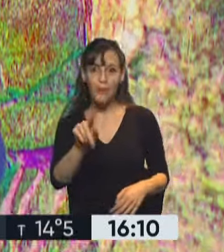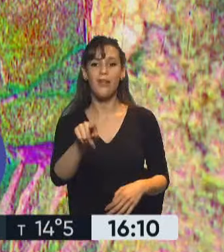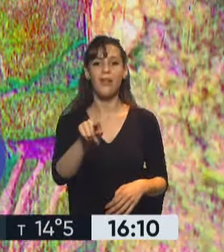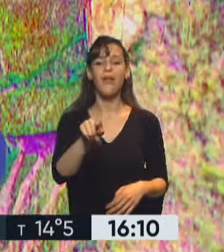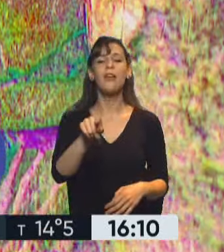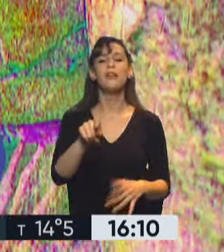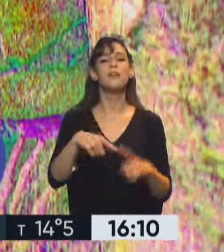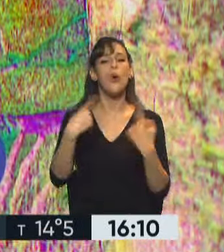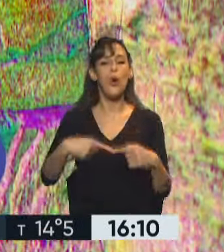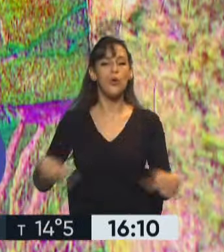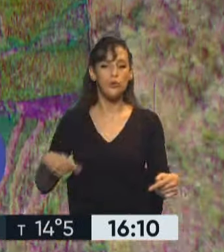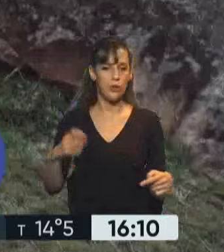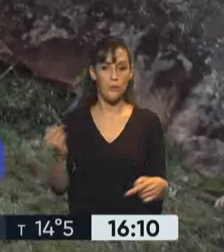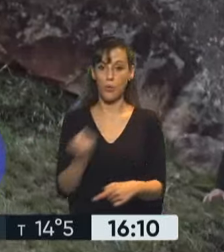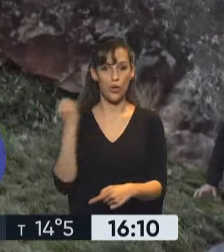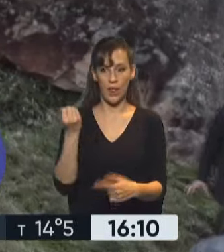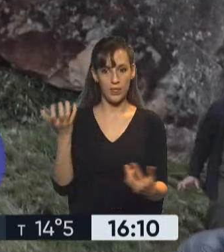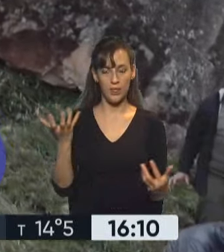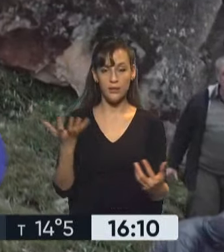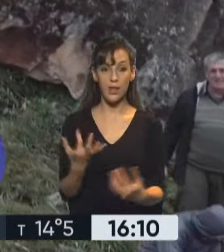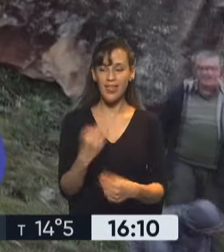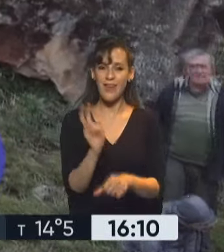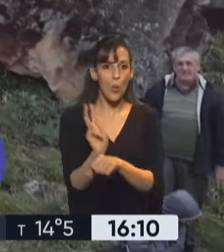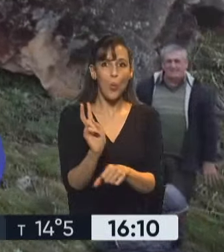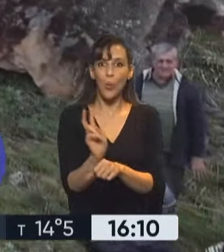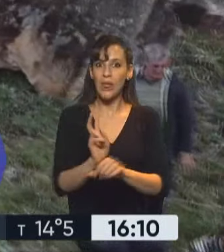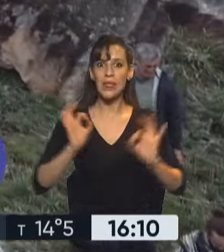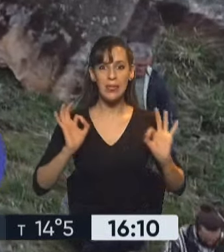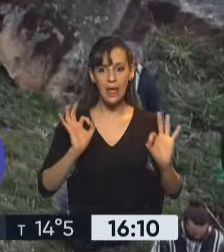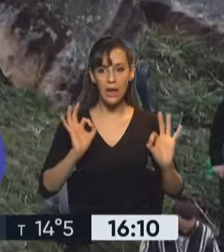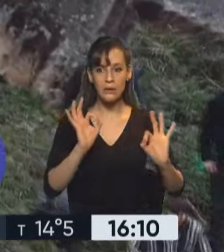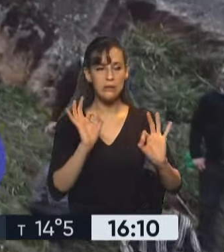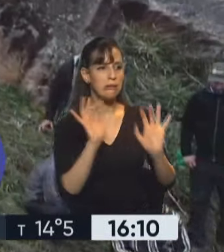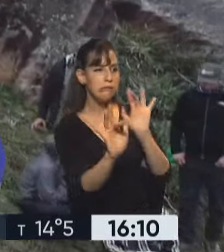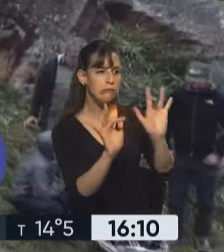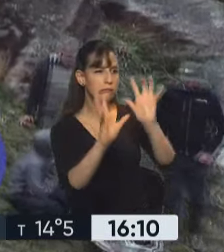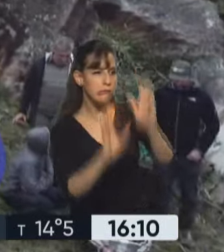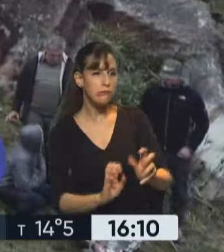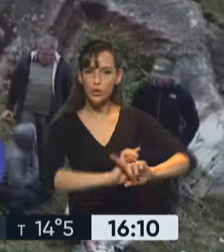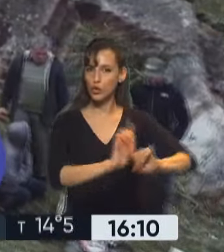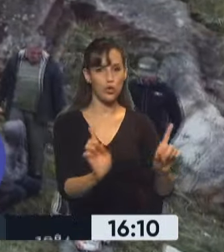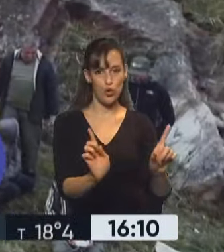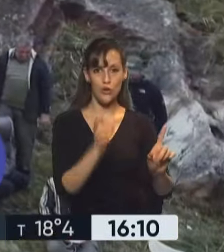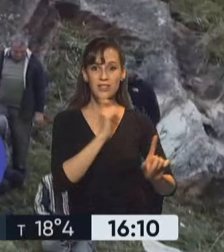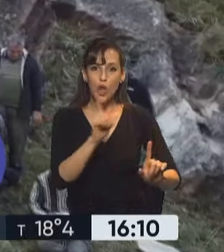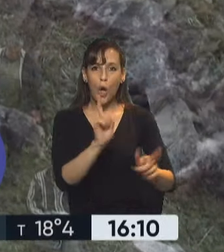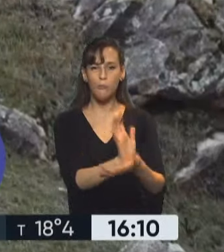elementos muy importantes y muy significativos y que hay que cuidarlos. Hay que cuidarlos porque si no, este tipo de cuestiones se pierden, ¿no?